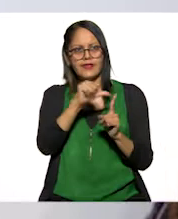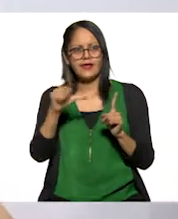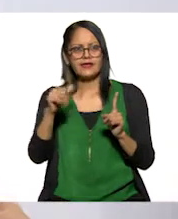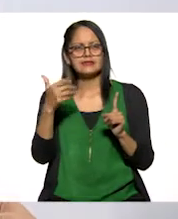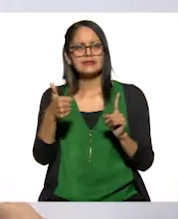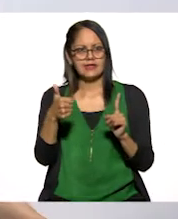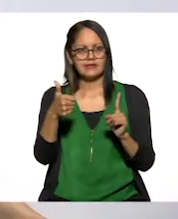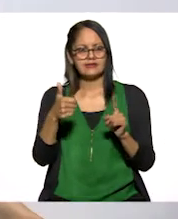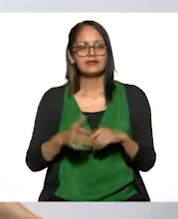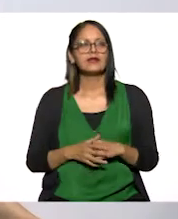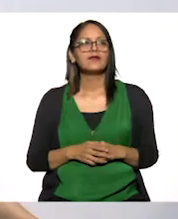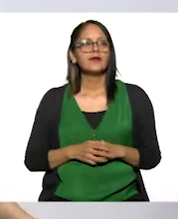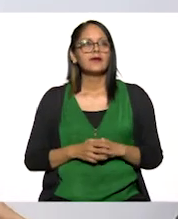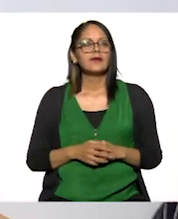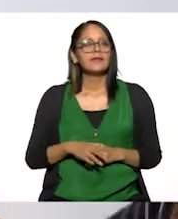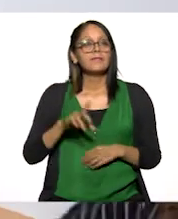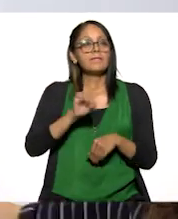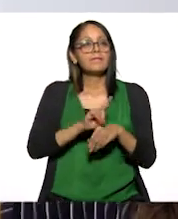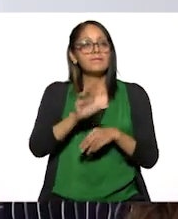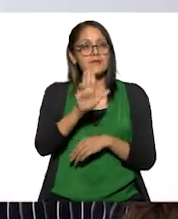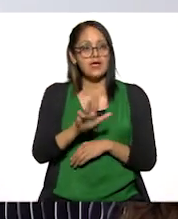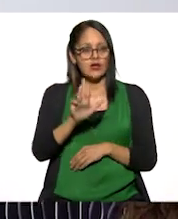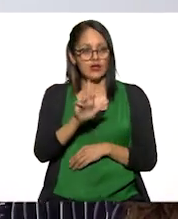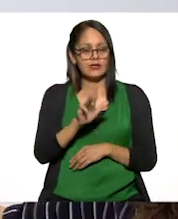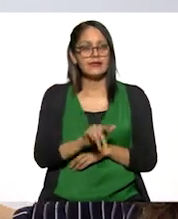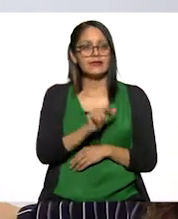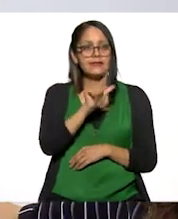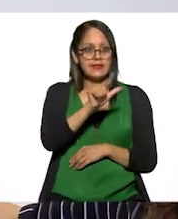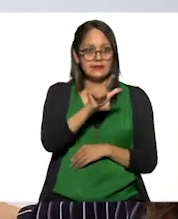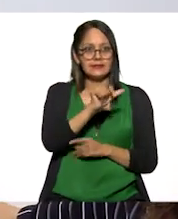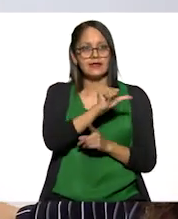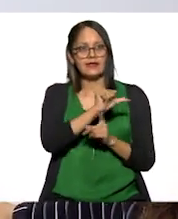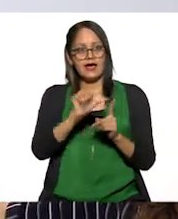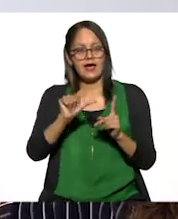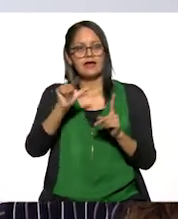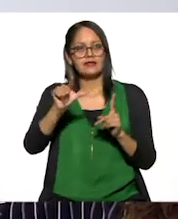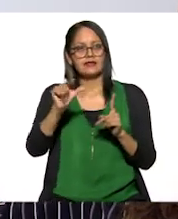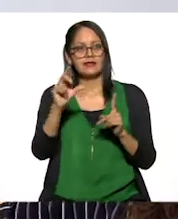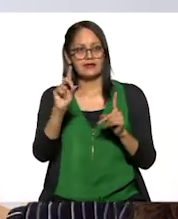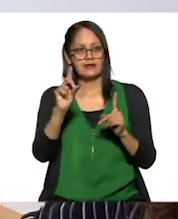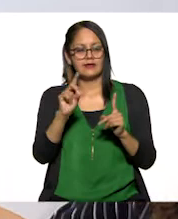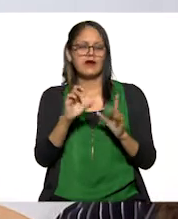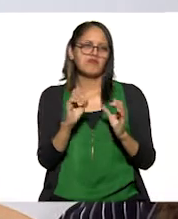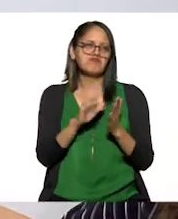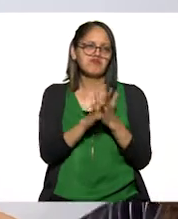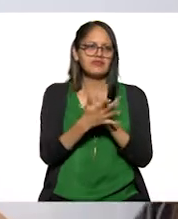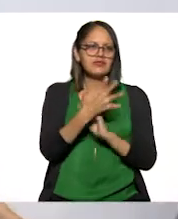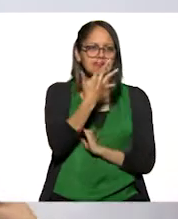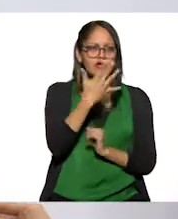6. El miércoles de 17 a 17:30, o sea, de 5 a